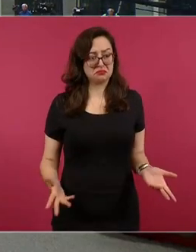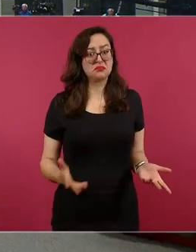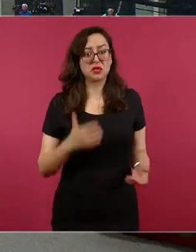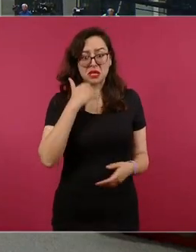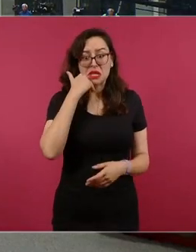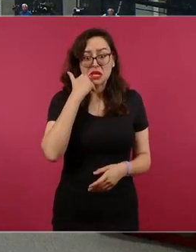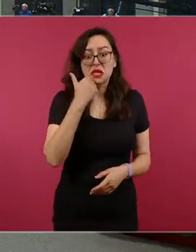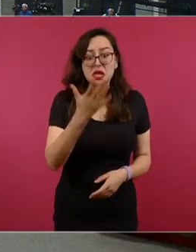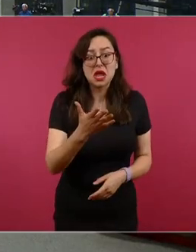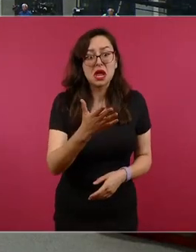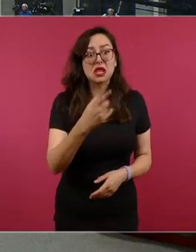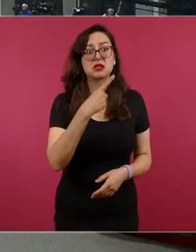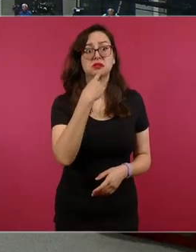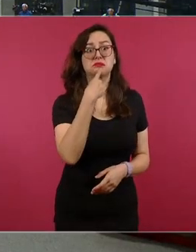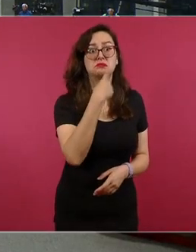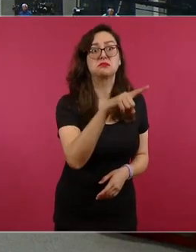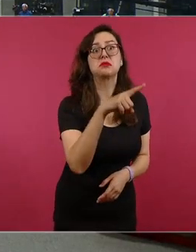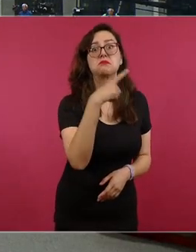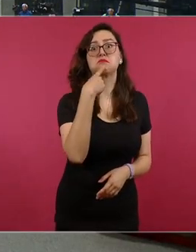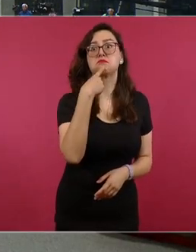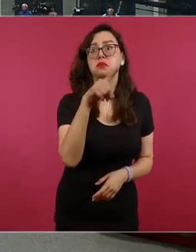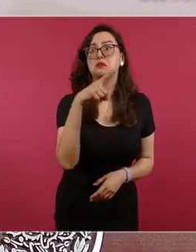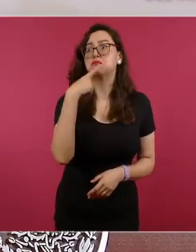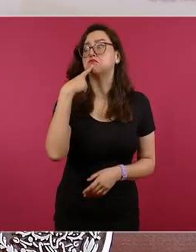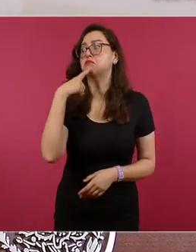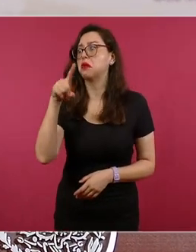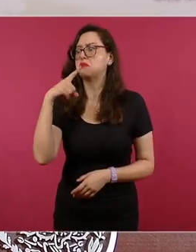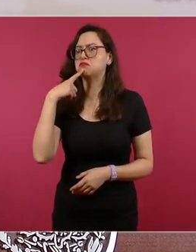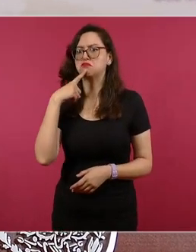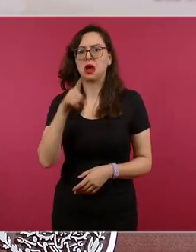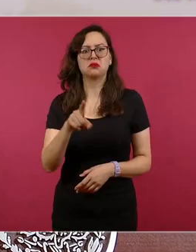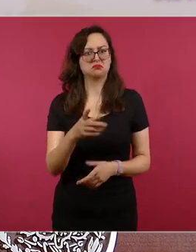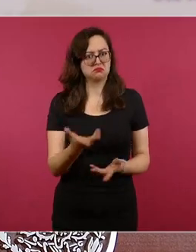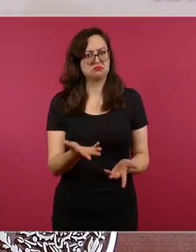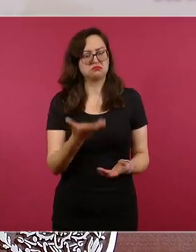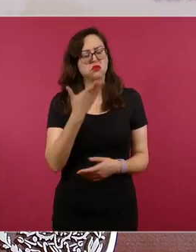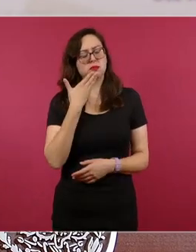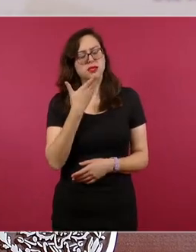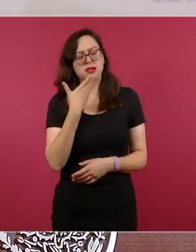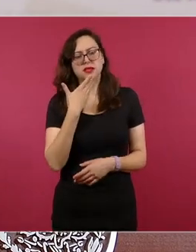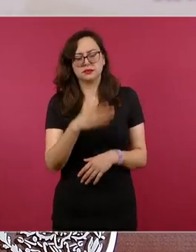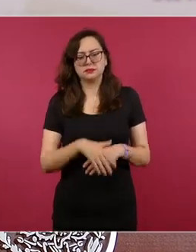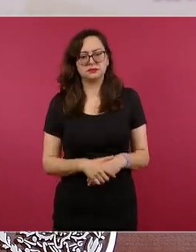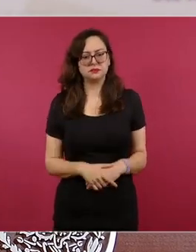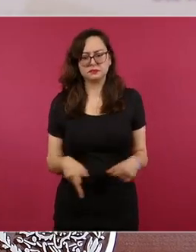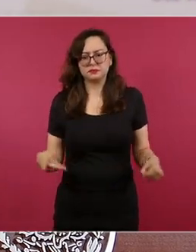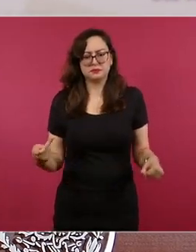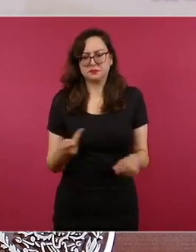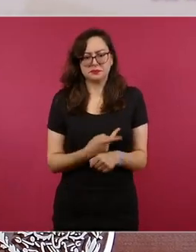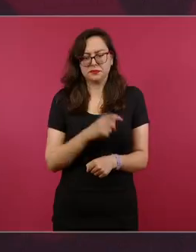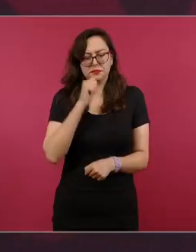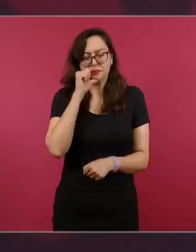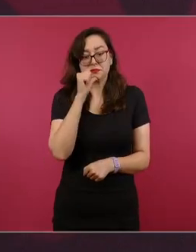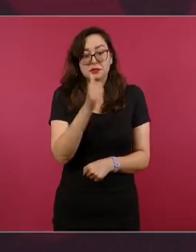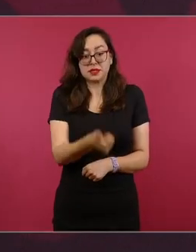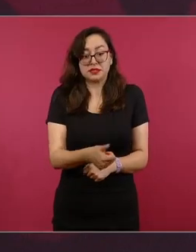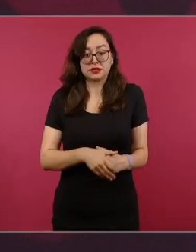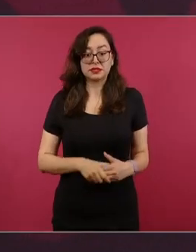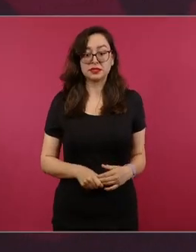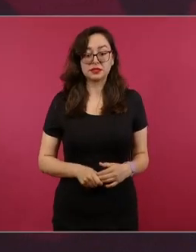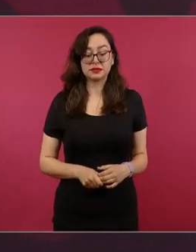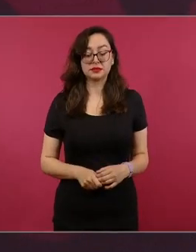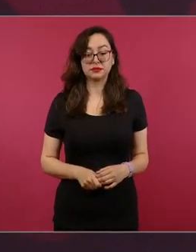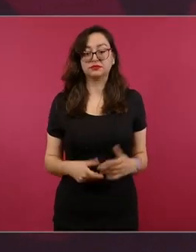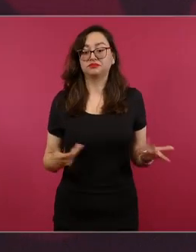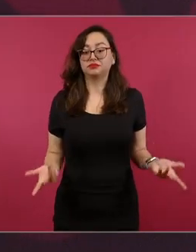demandas, no pasa nada. Todo esto que está sucediendo ahora